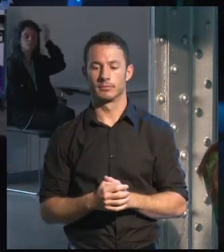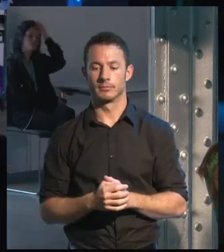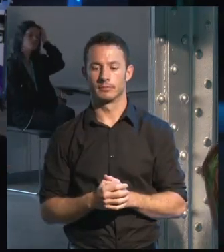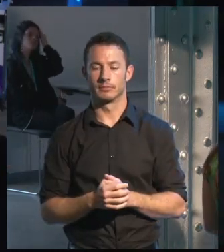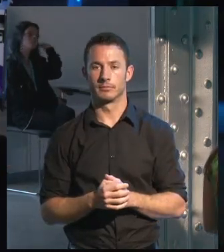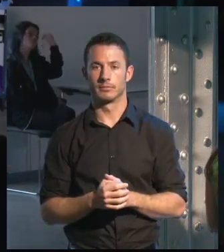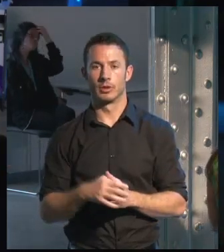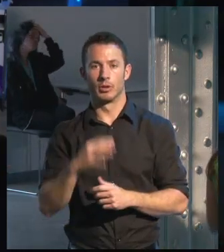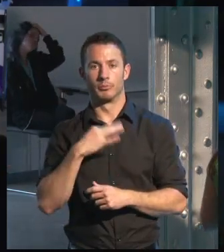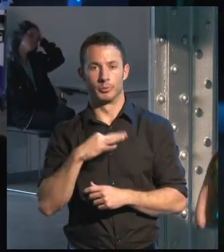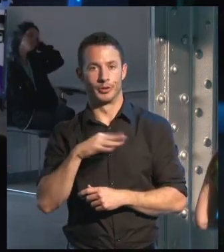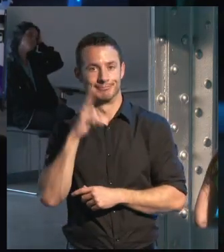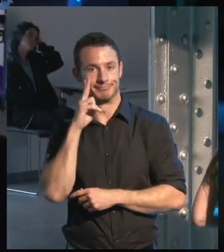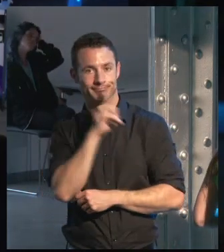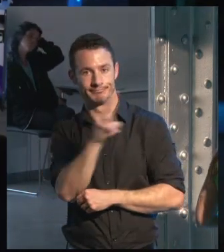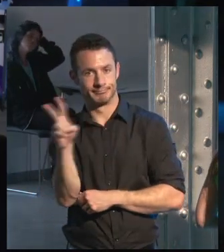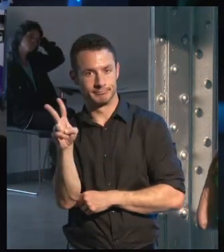Eso es lo que están viendo ellos.